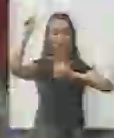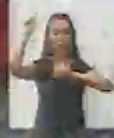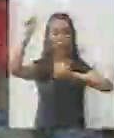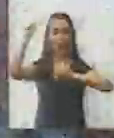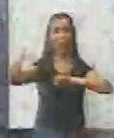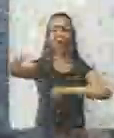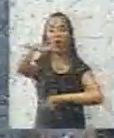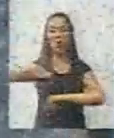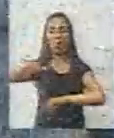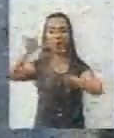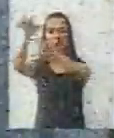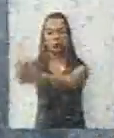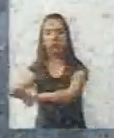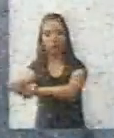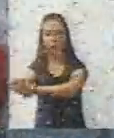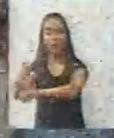de trabajo,